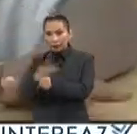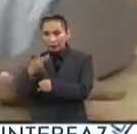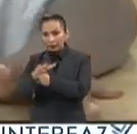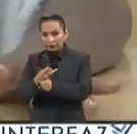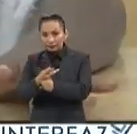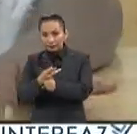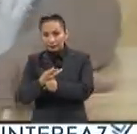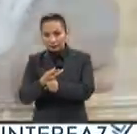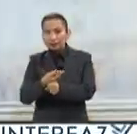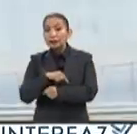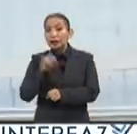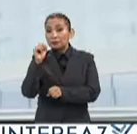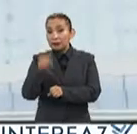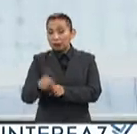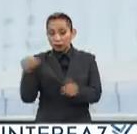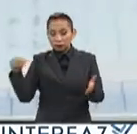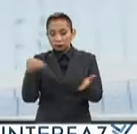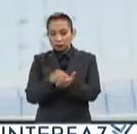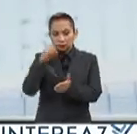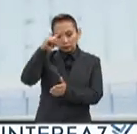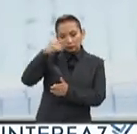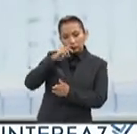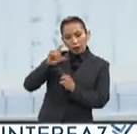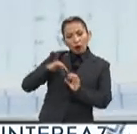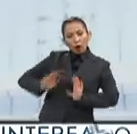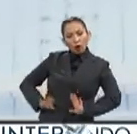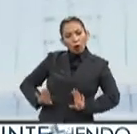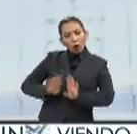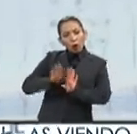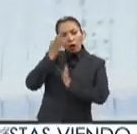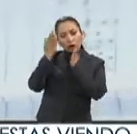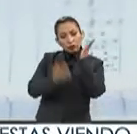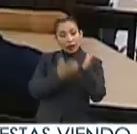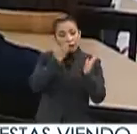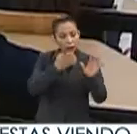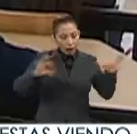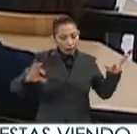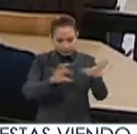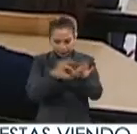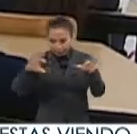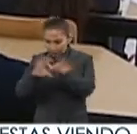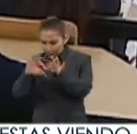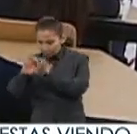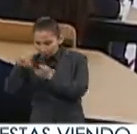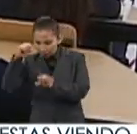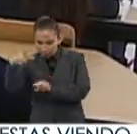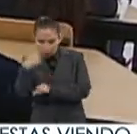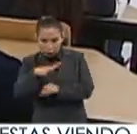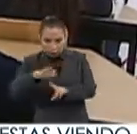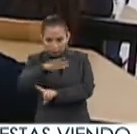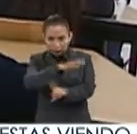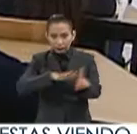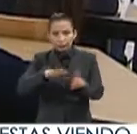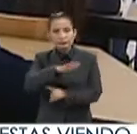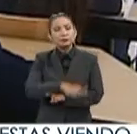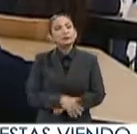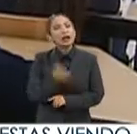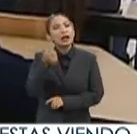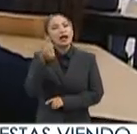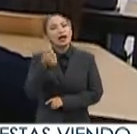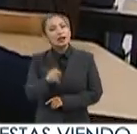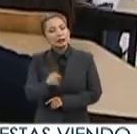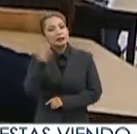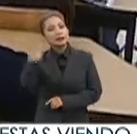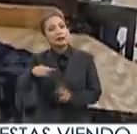bachillerato, al tiempo de plasmar un perfil de egreso que permite a las escuelas adaptar los contenidos a su contexto. De esta